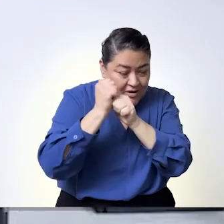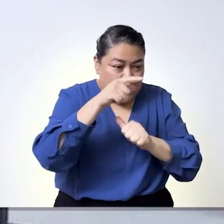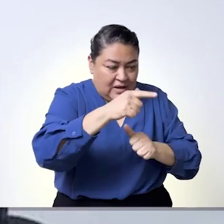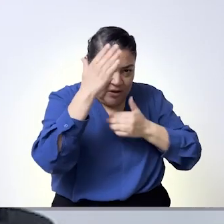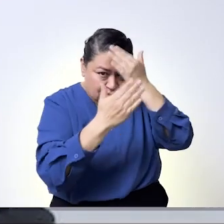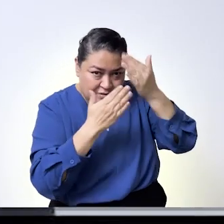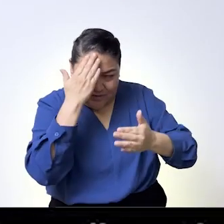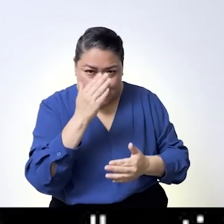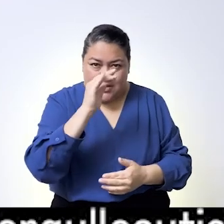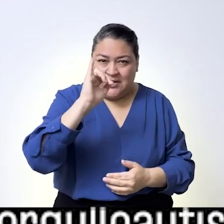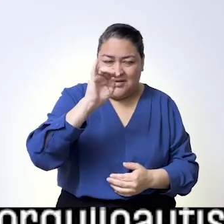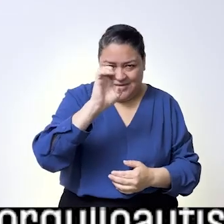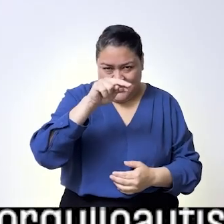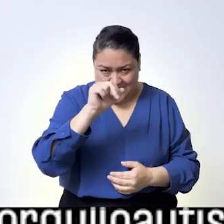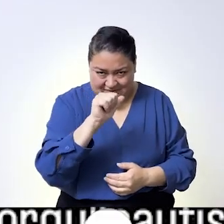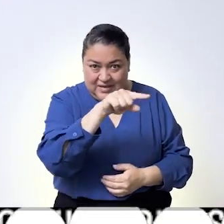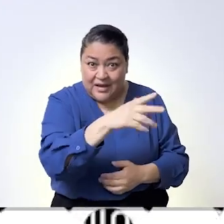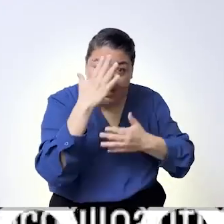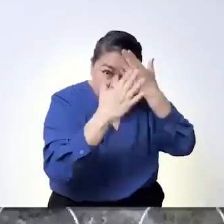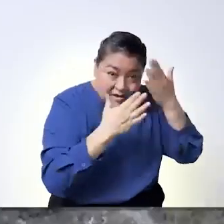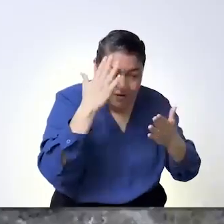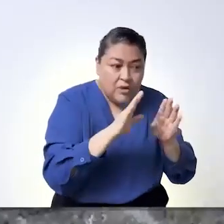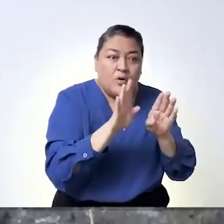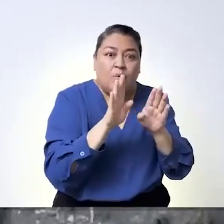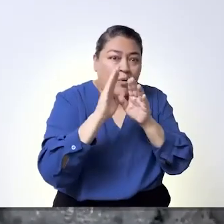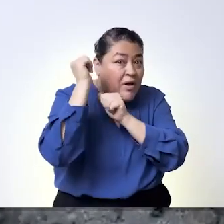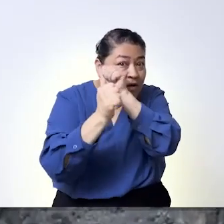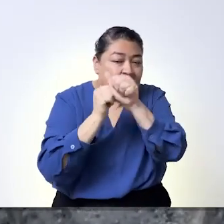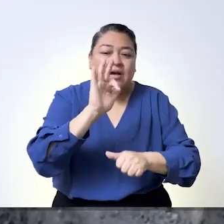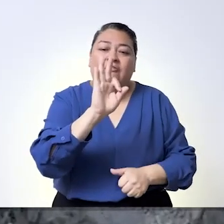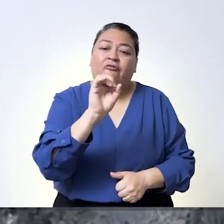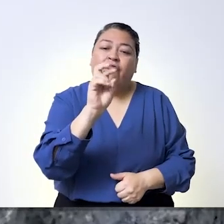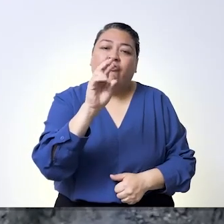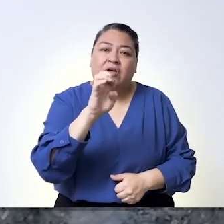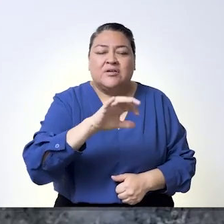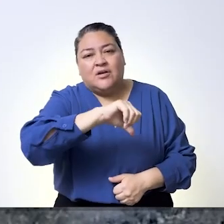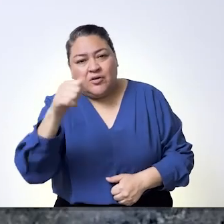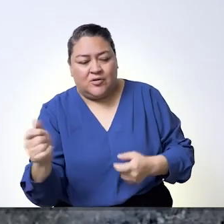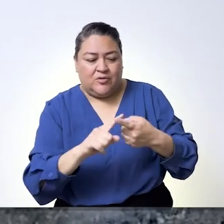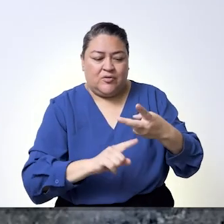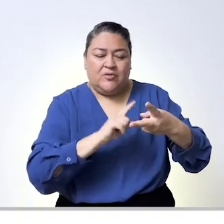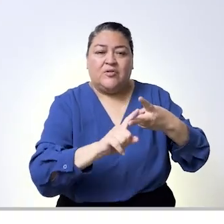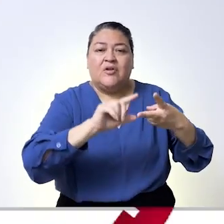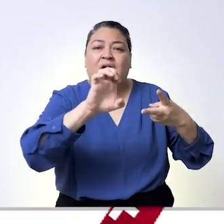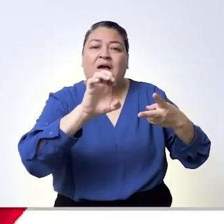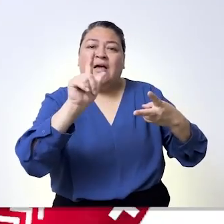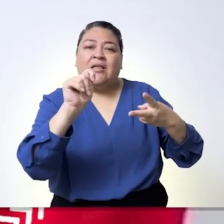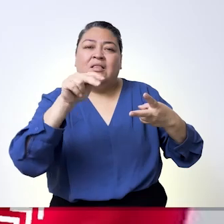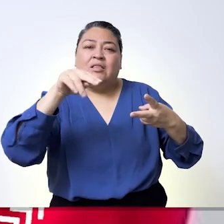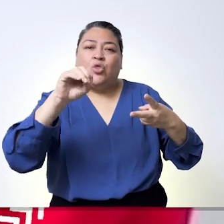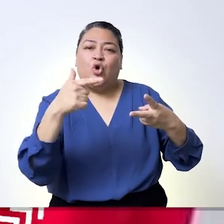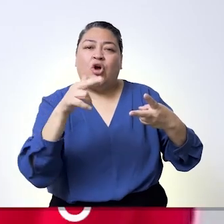de Antropología e Historia. Su formación es en Arqueología Forense, métodos de etnografía aplicada al